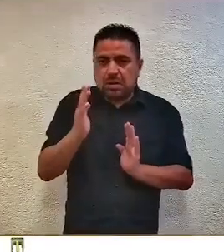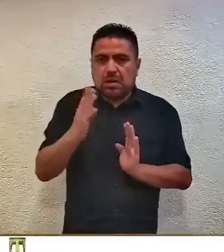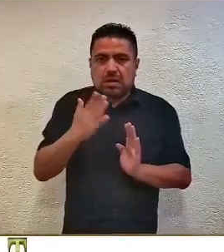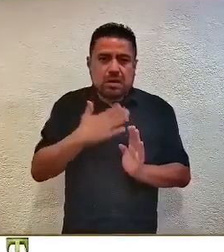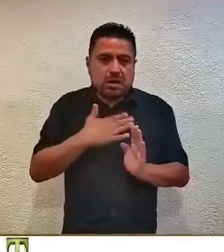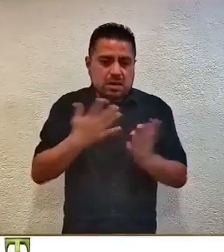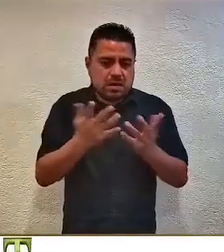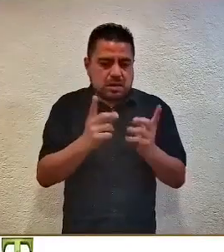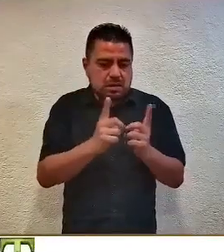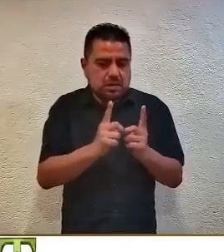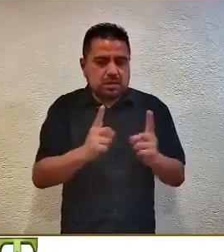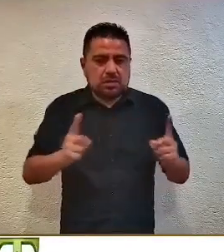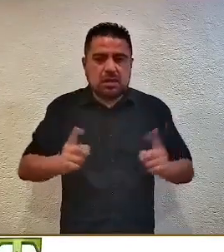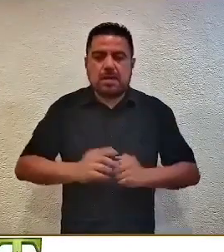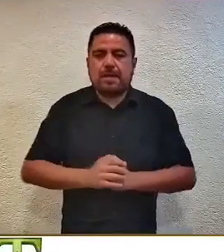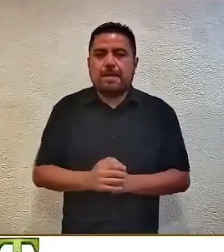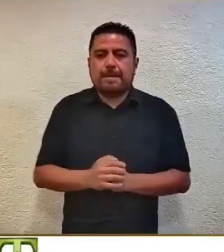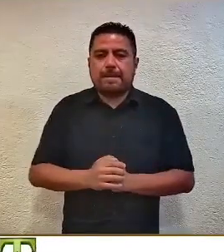desarrollar.